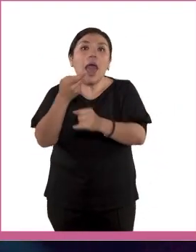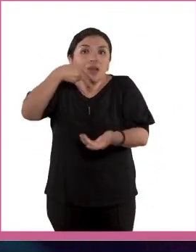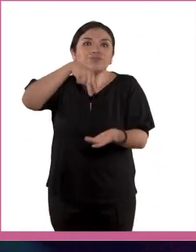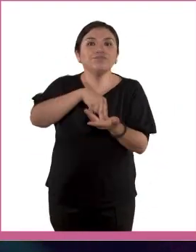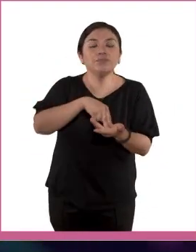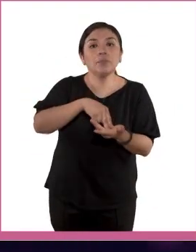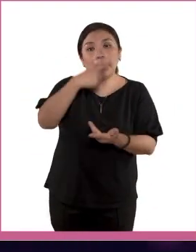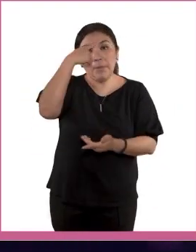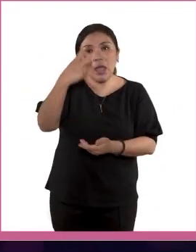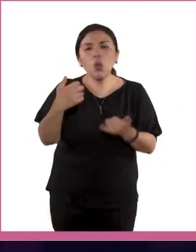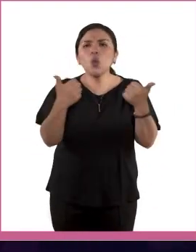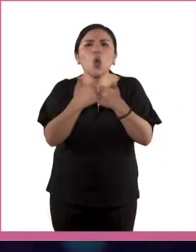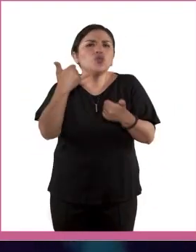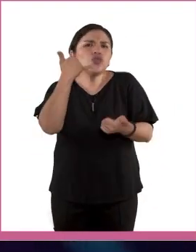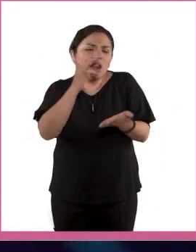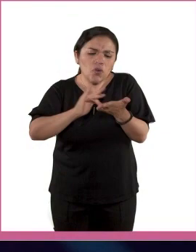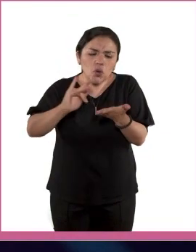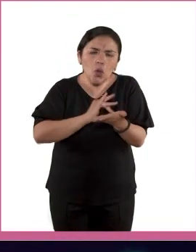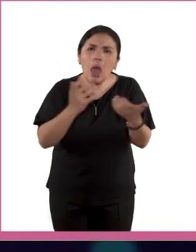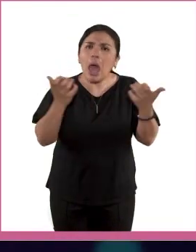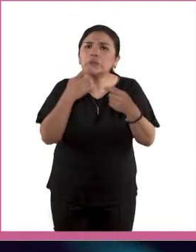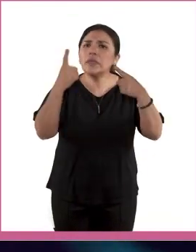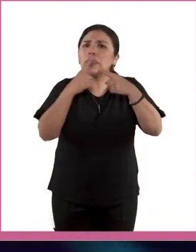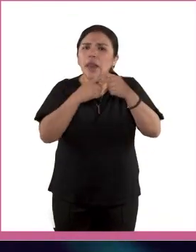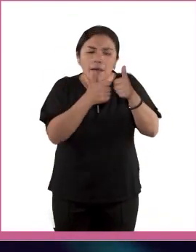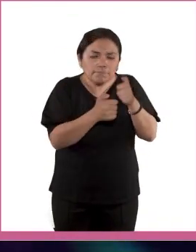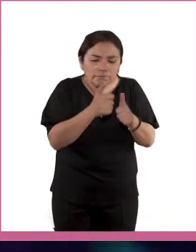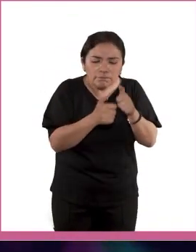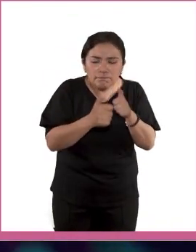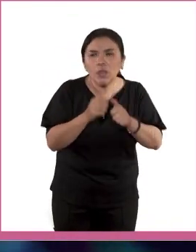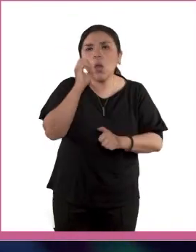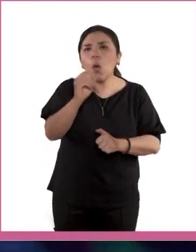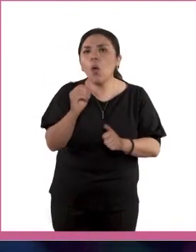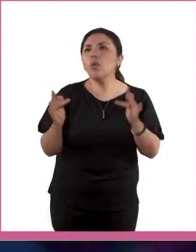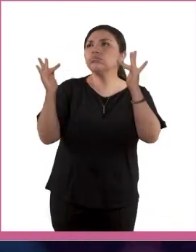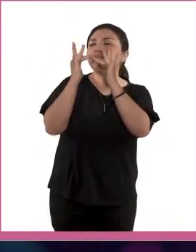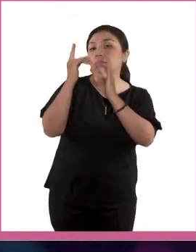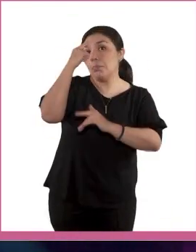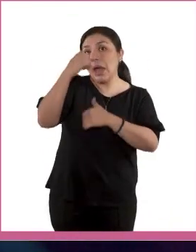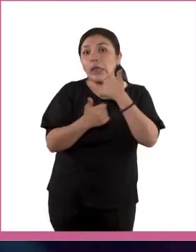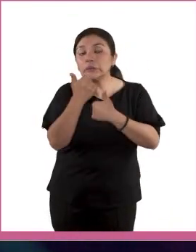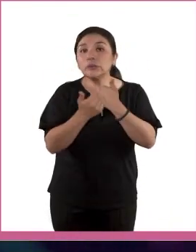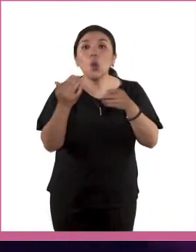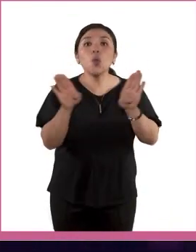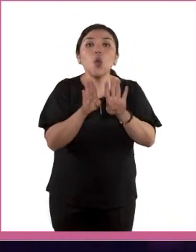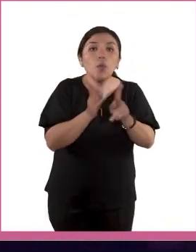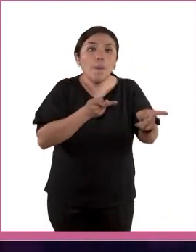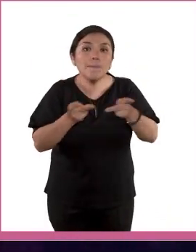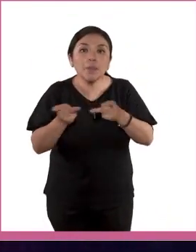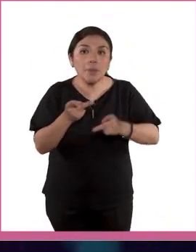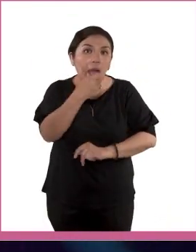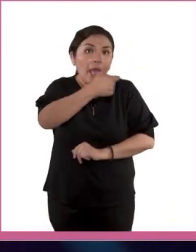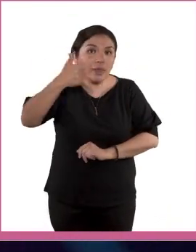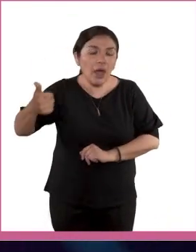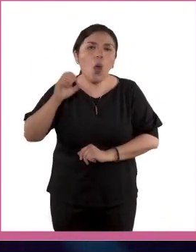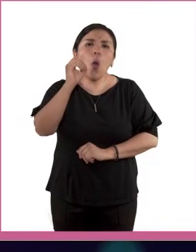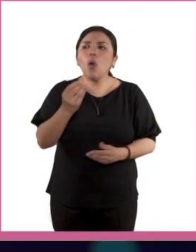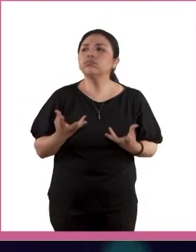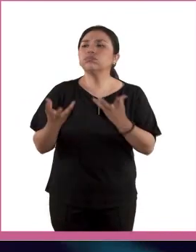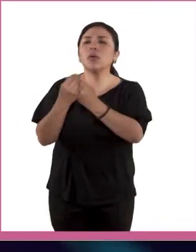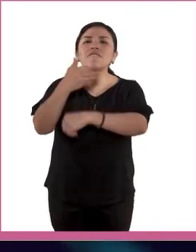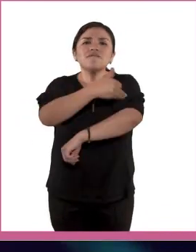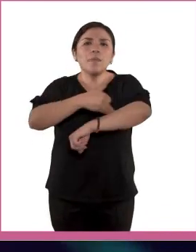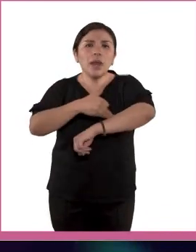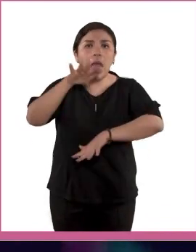para tener internet, y a veces desde un celular están haciendo sus trabajos, están conectándose, pero buscan alguna